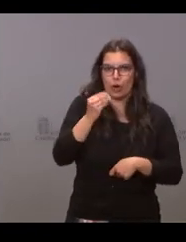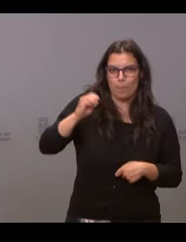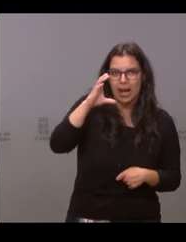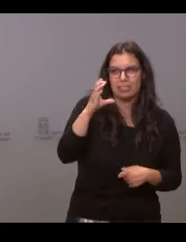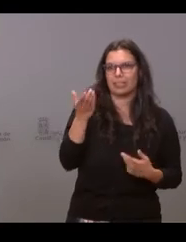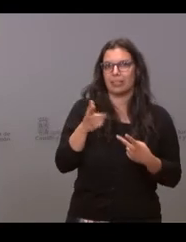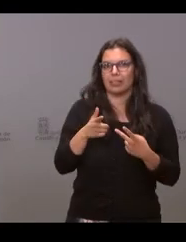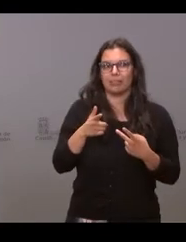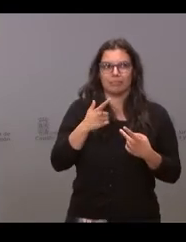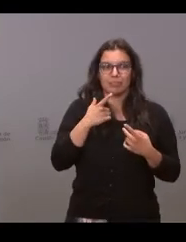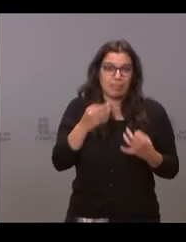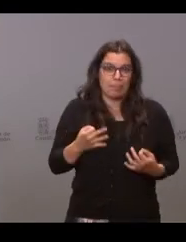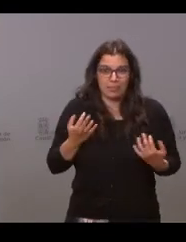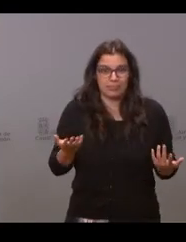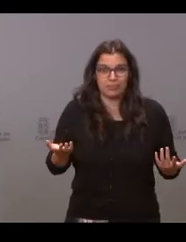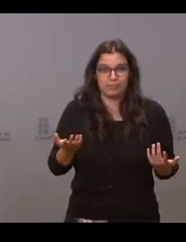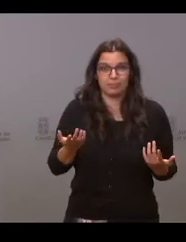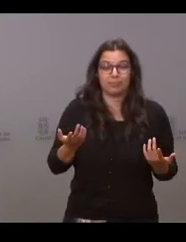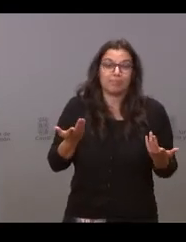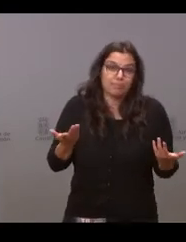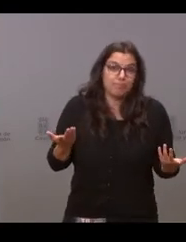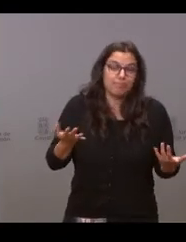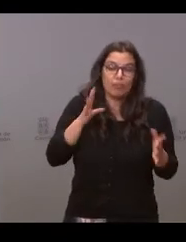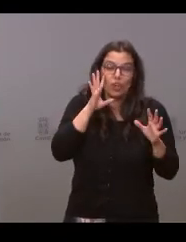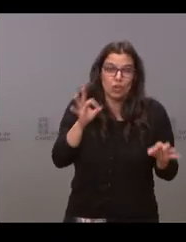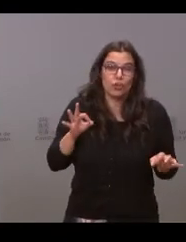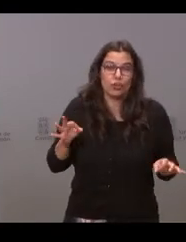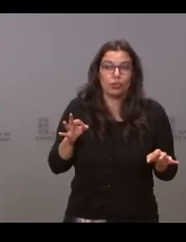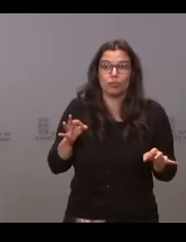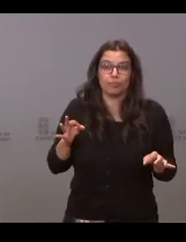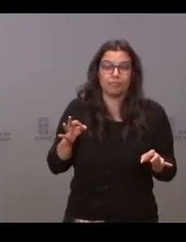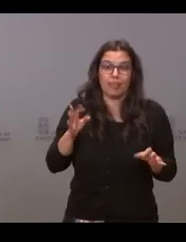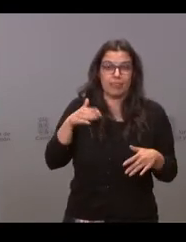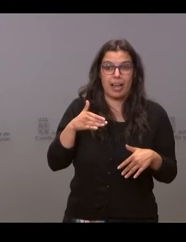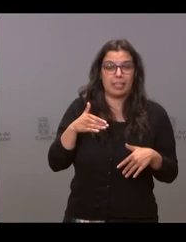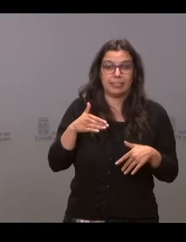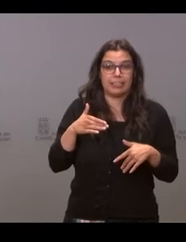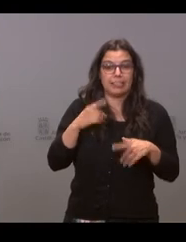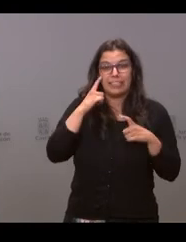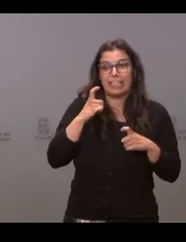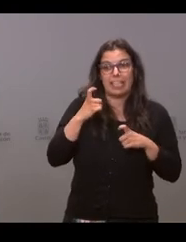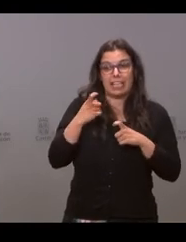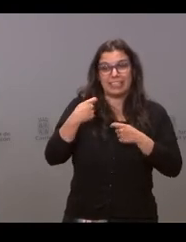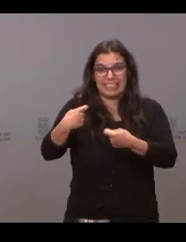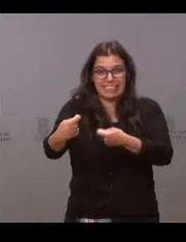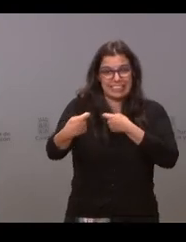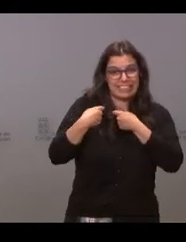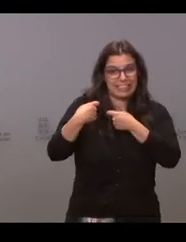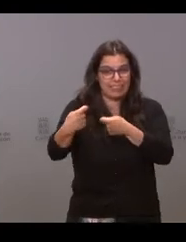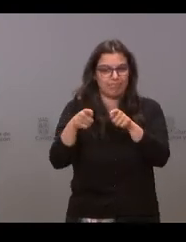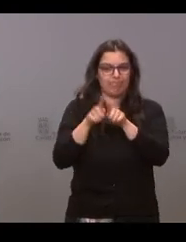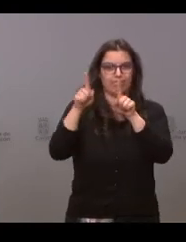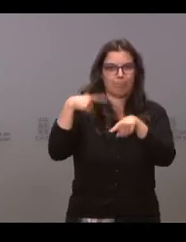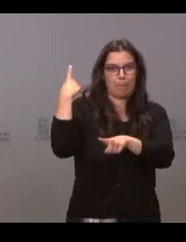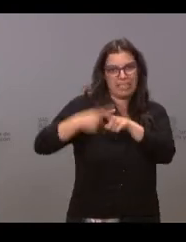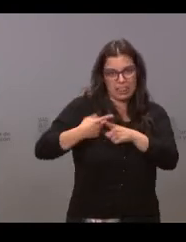hubiera gustado más fondos pero ahí hemos tenido lógicamente que parar buscar un punto de encuentro y dejar también